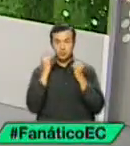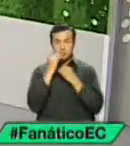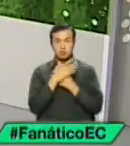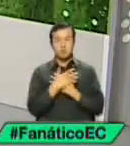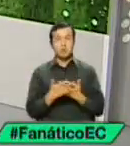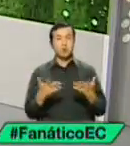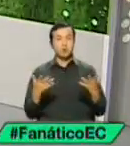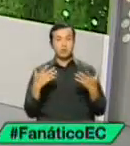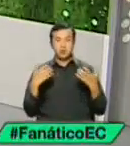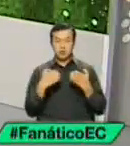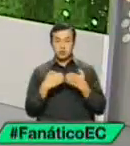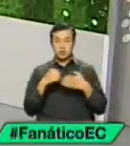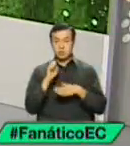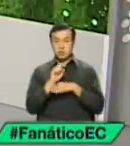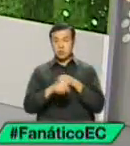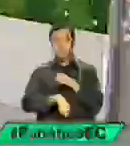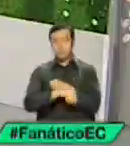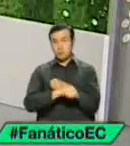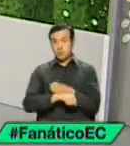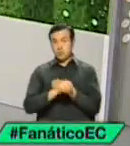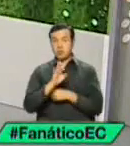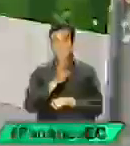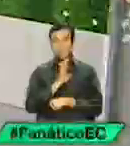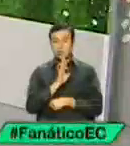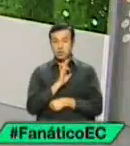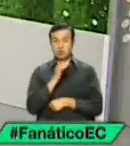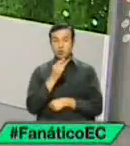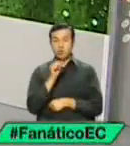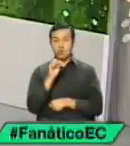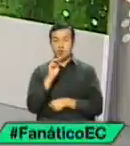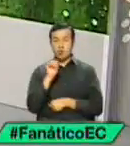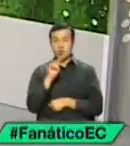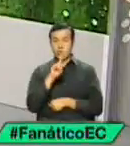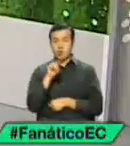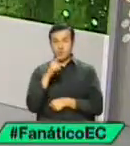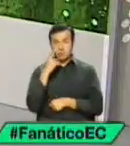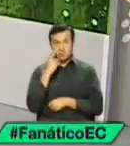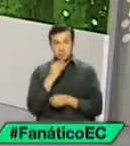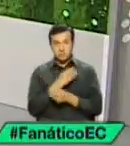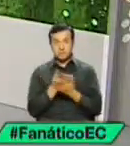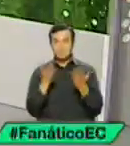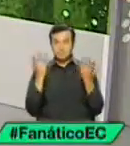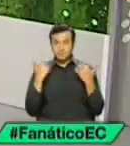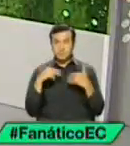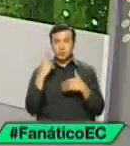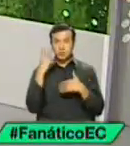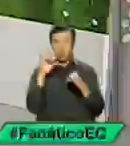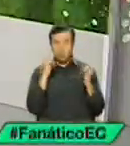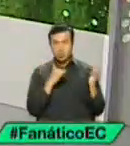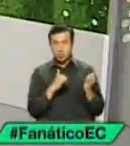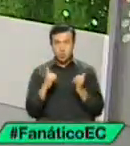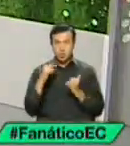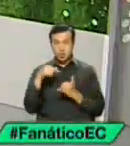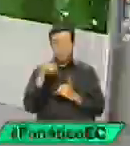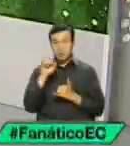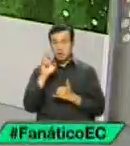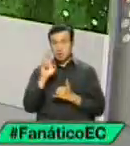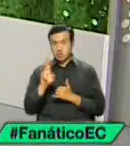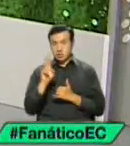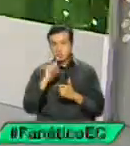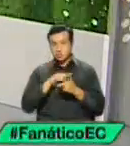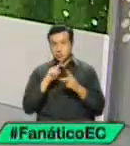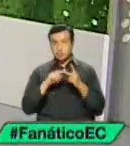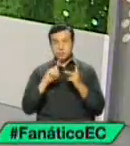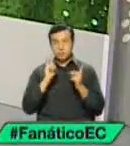hablar justamente de la selección ecuatoriana de fútbol, porque el técnico Hernán Darío El Bolillo Gómez sacó conclusiones luego de los dos partidos ante Qatar y ante Omán. El